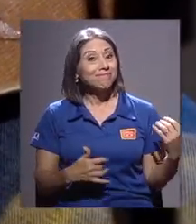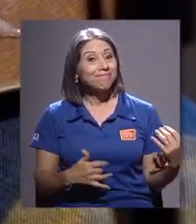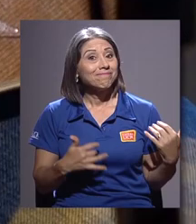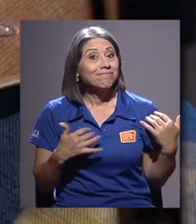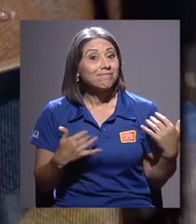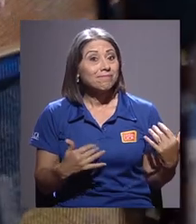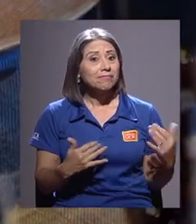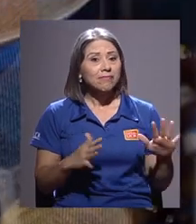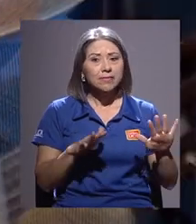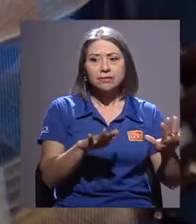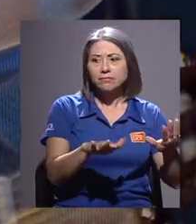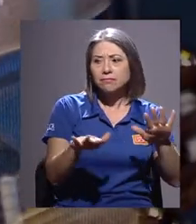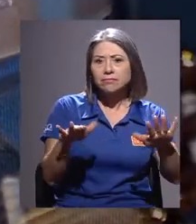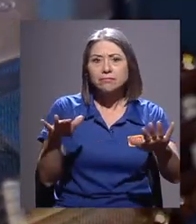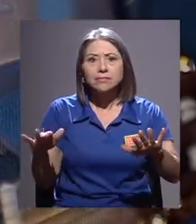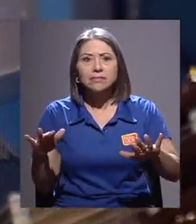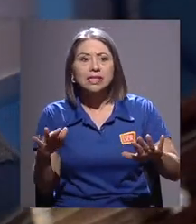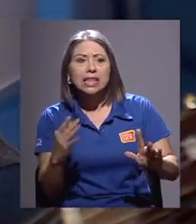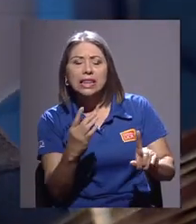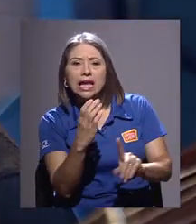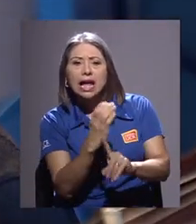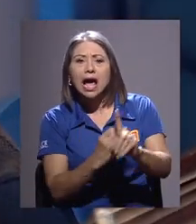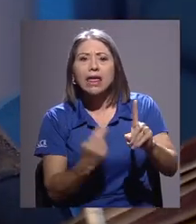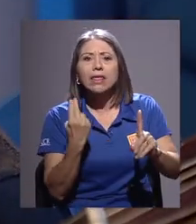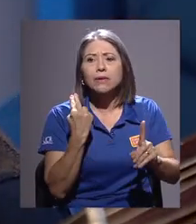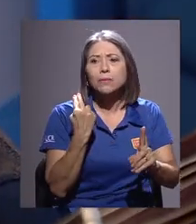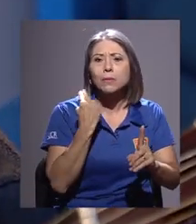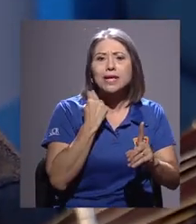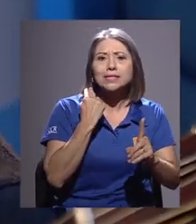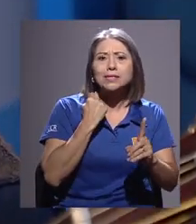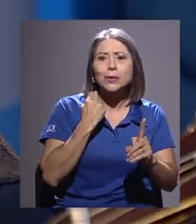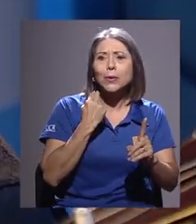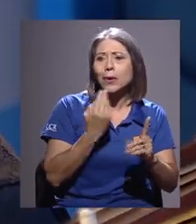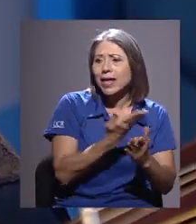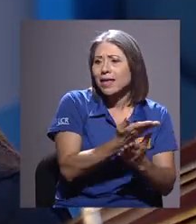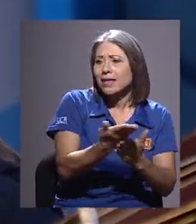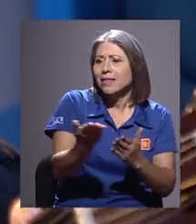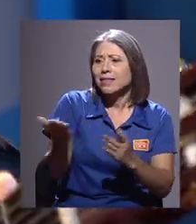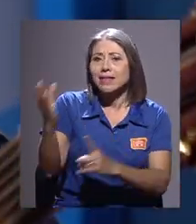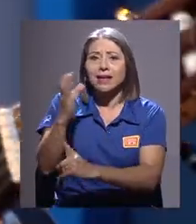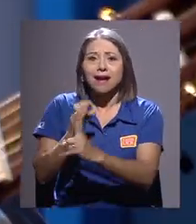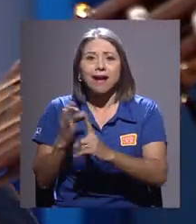Cada hueso de cada mujer herida